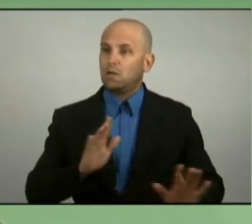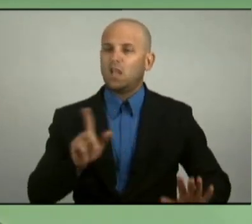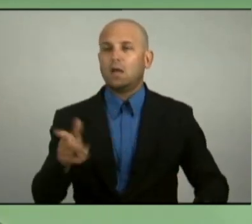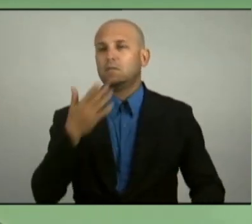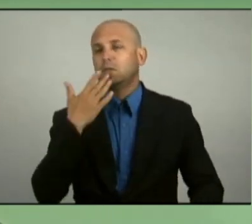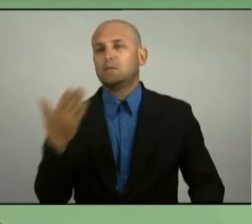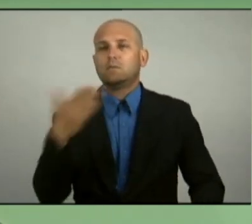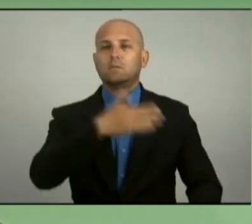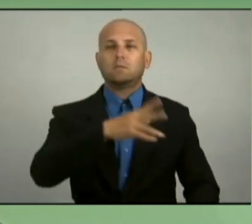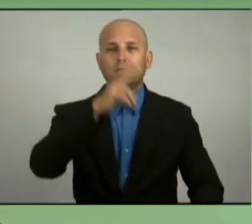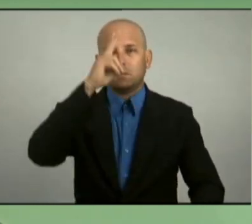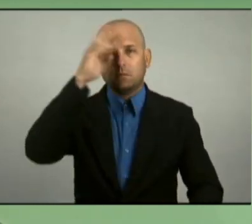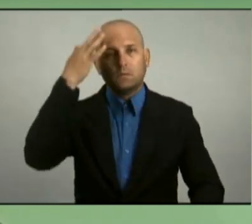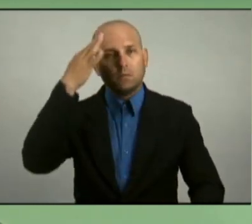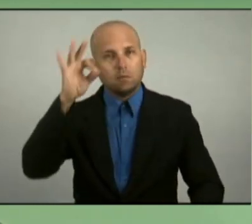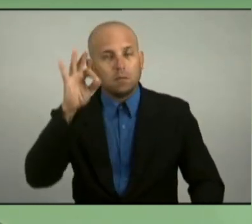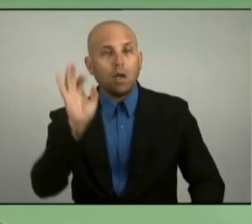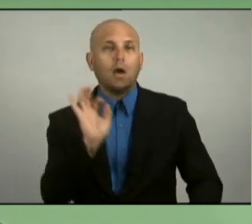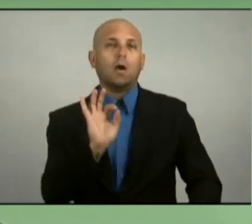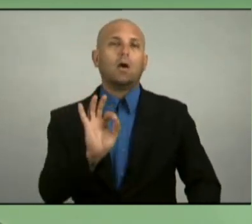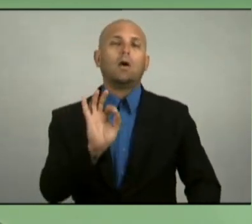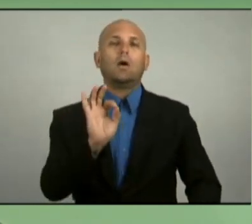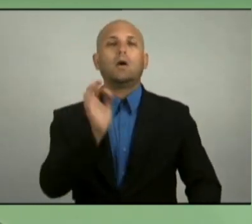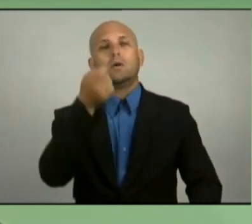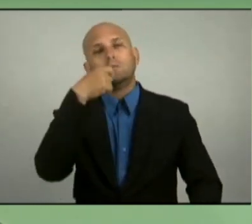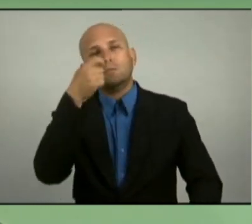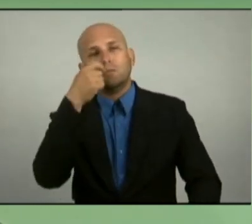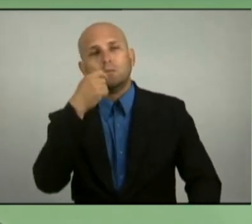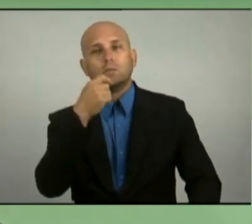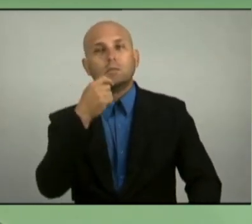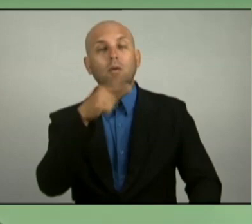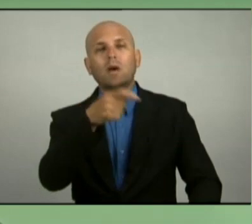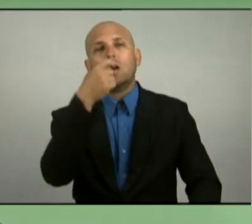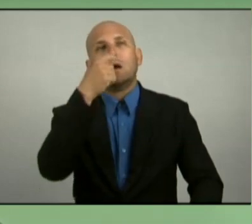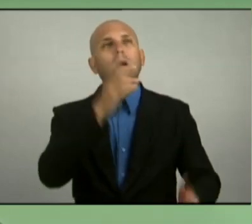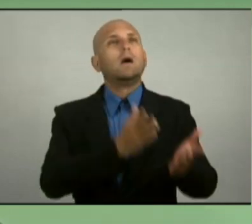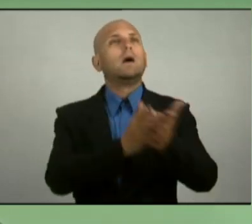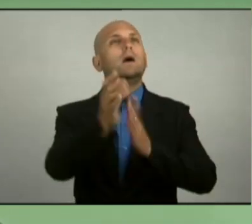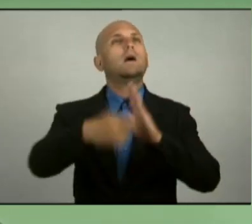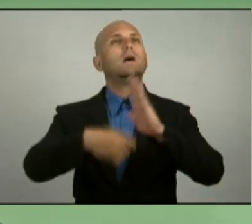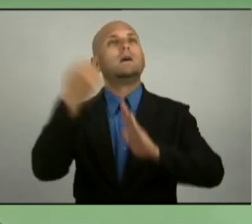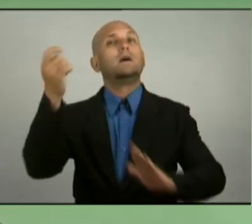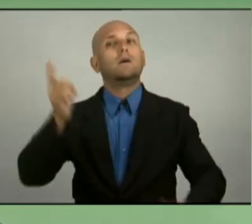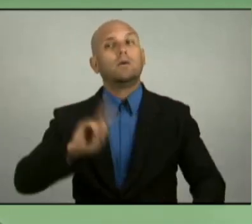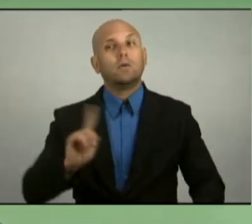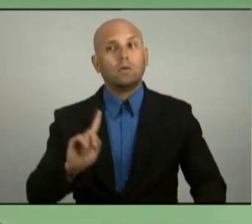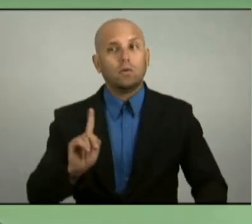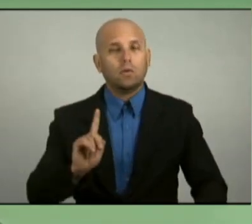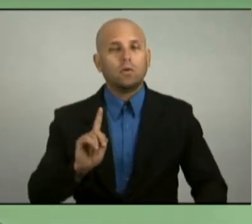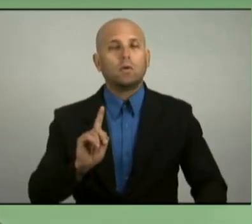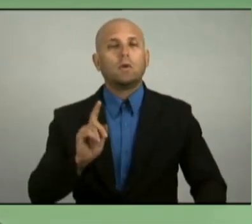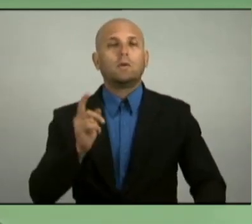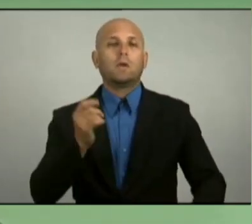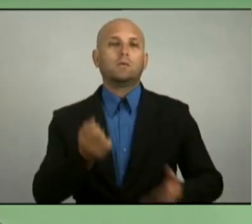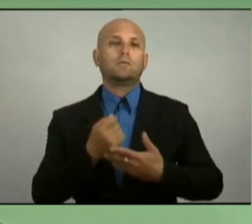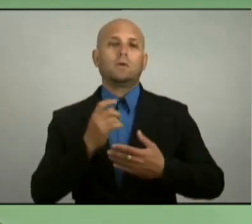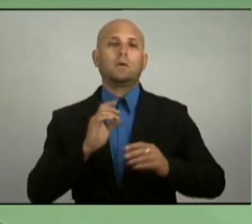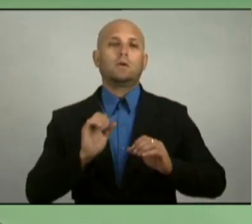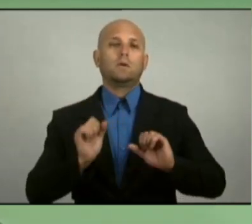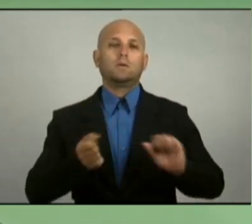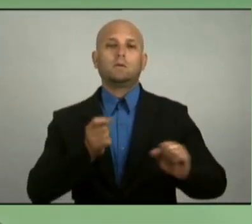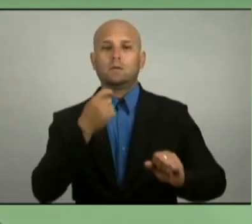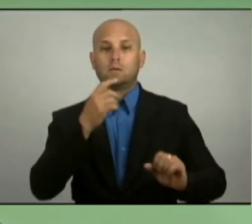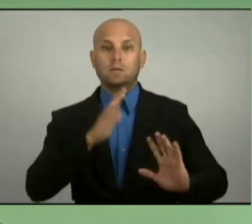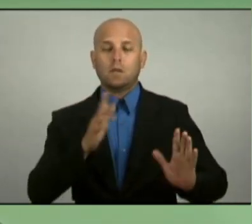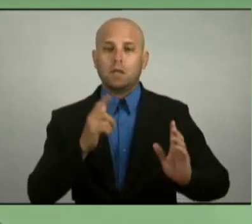ayuda en la medicación que no debe ser prolongada pero bueno sí debe de proteger el sistema nervioso y corregir el